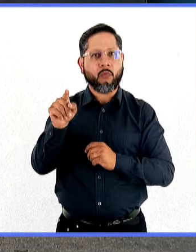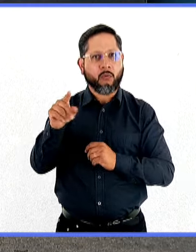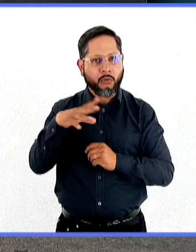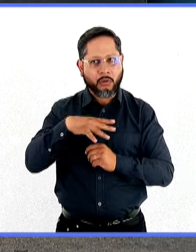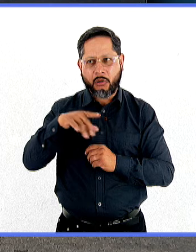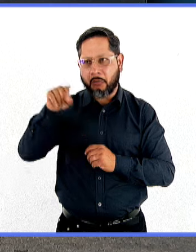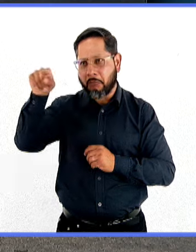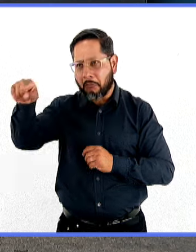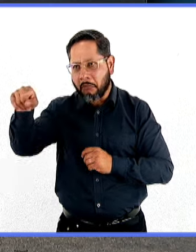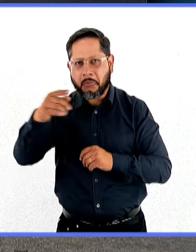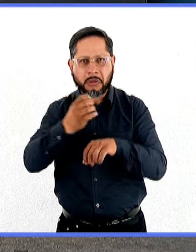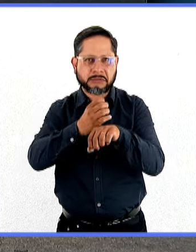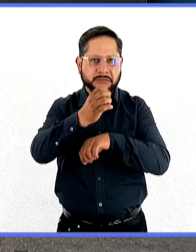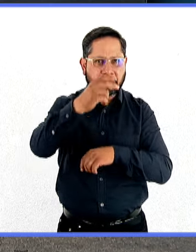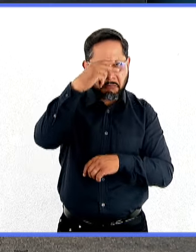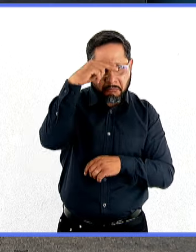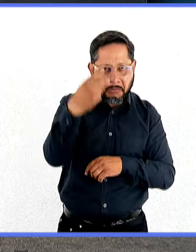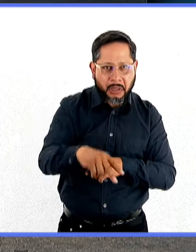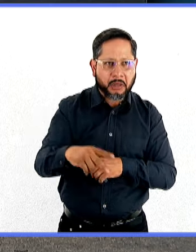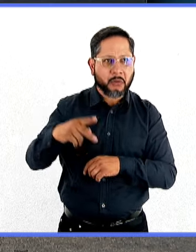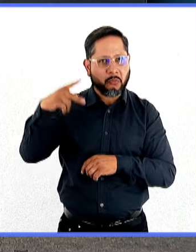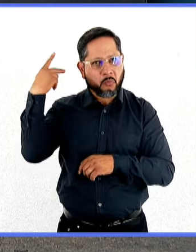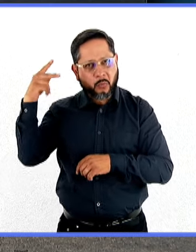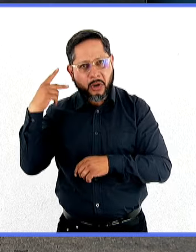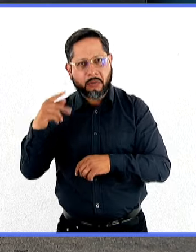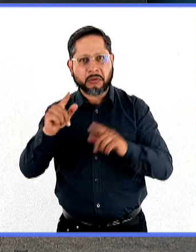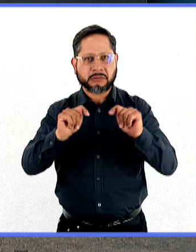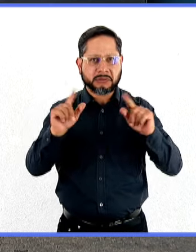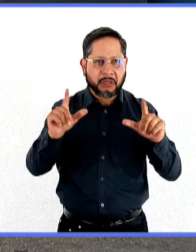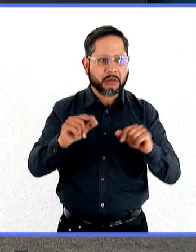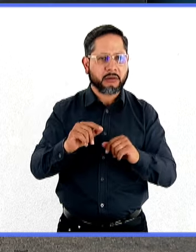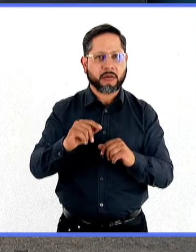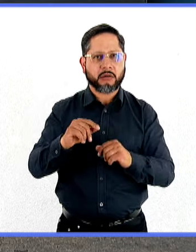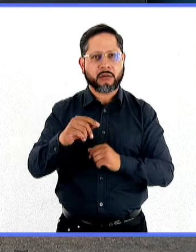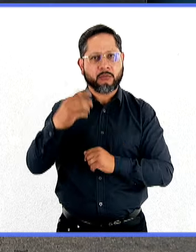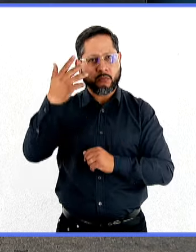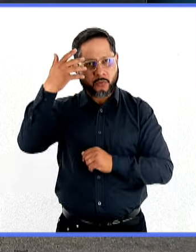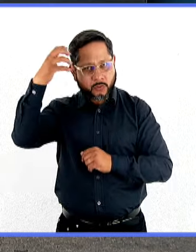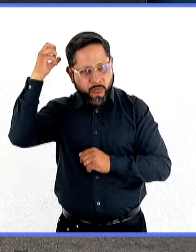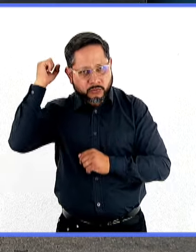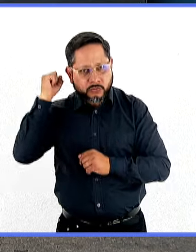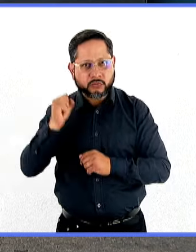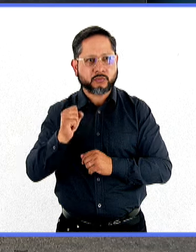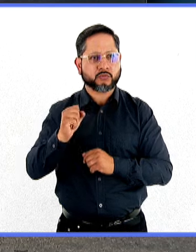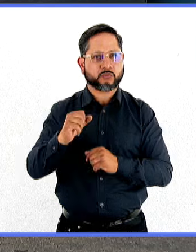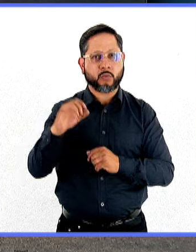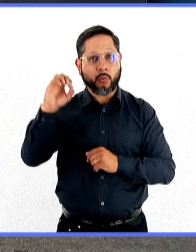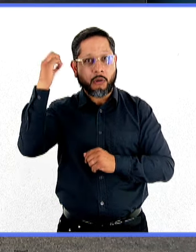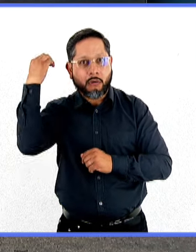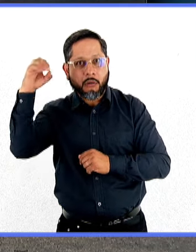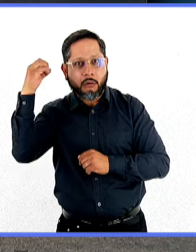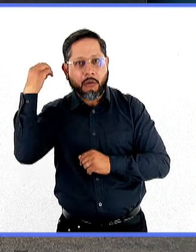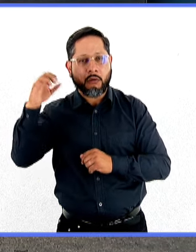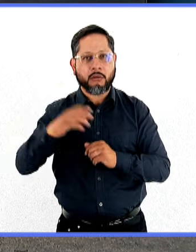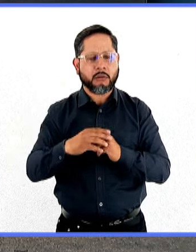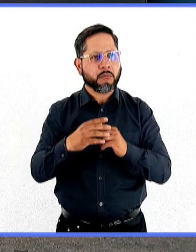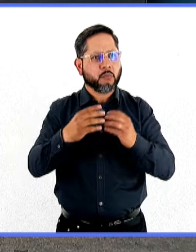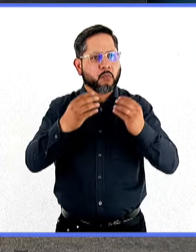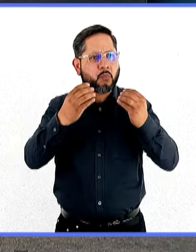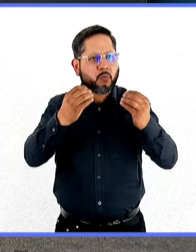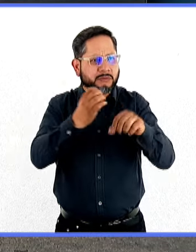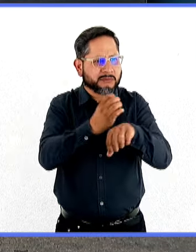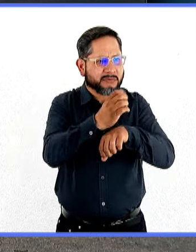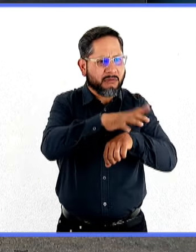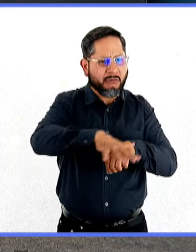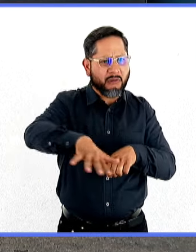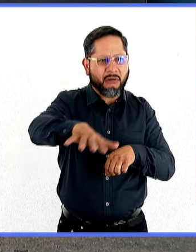incendios forestales en el Estado de México en Puebla en tlascala en Oaxaca en Morelos y que en ocasiones muchos de estos